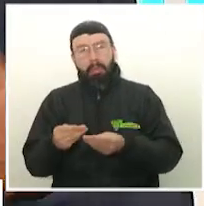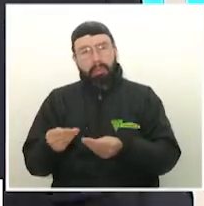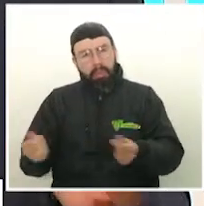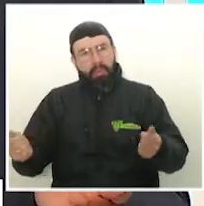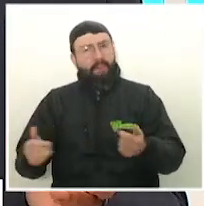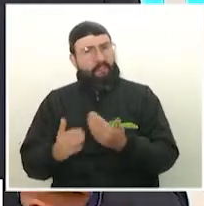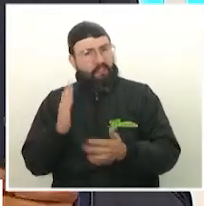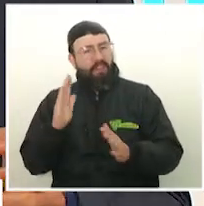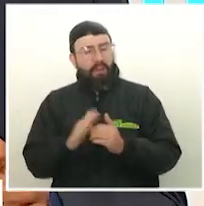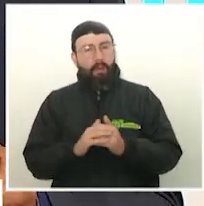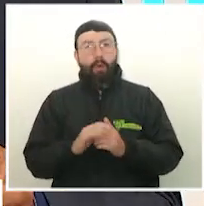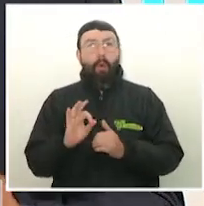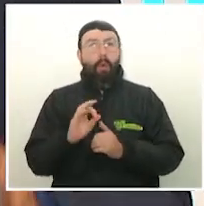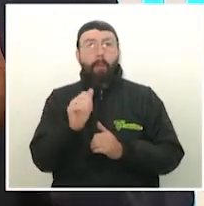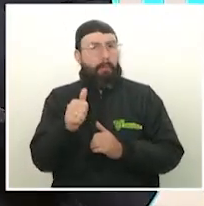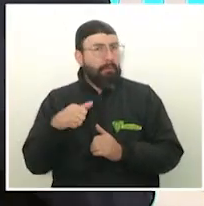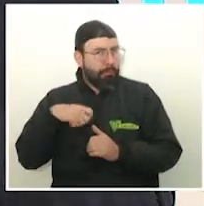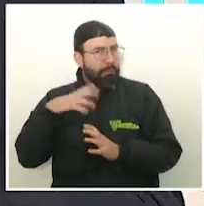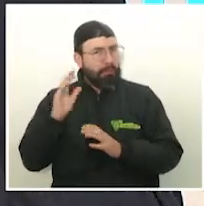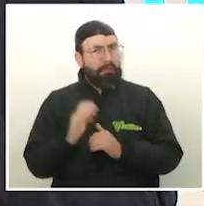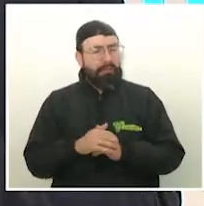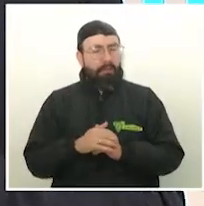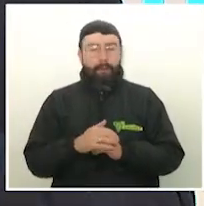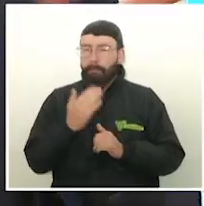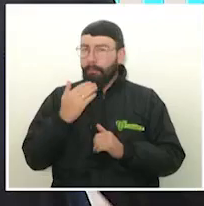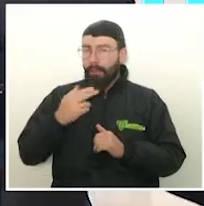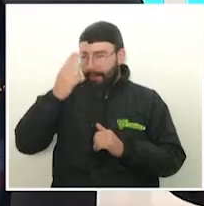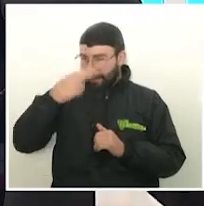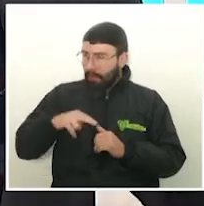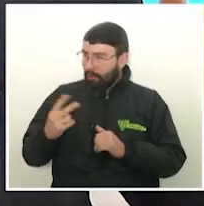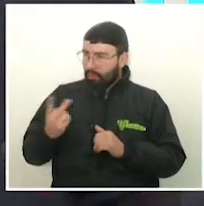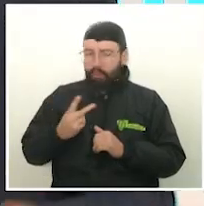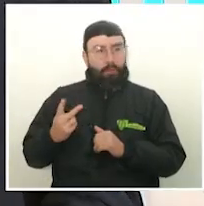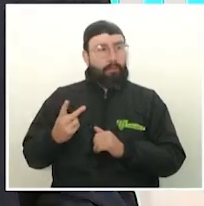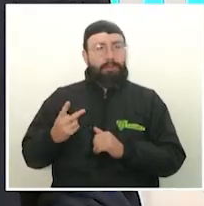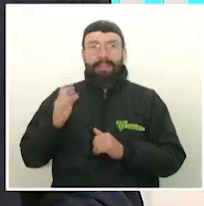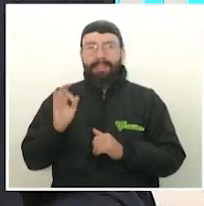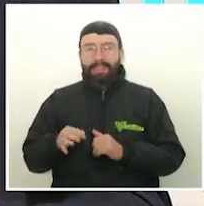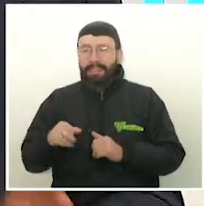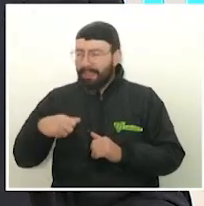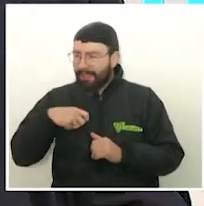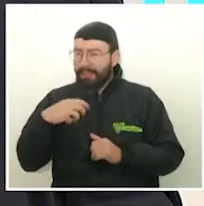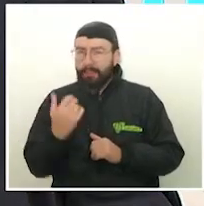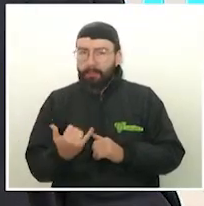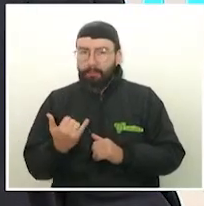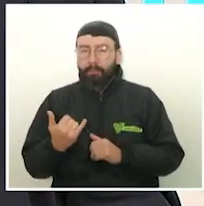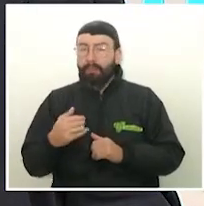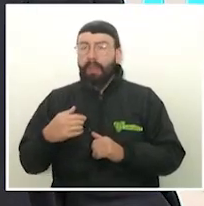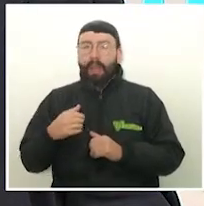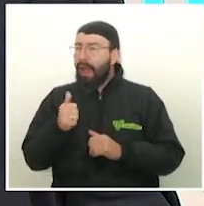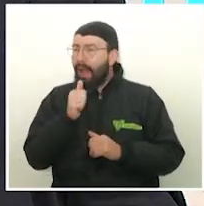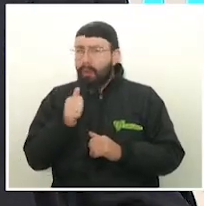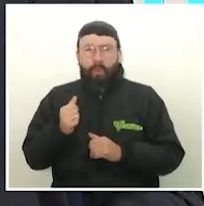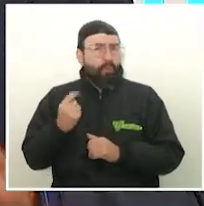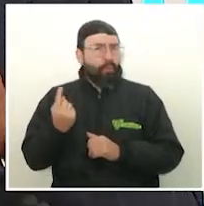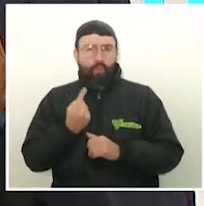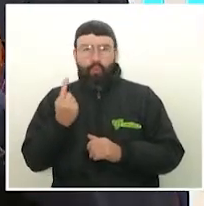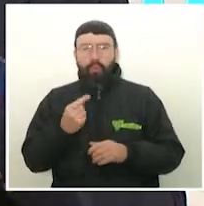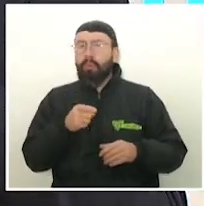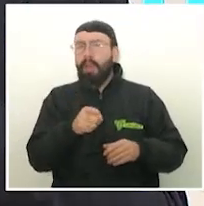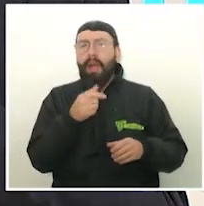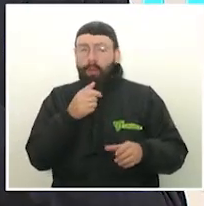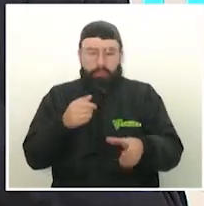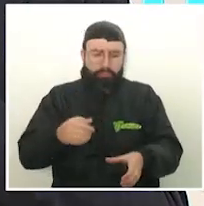o tengan su propia bolsa. Mi hijo y yo siempre mantenemos, acá está, nuestros termos, unos termos